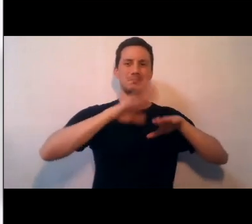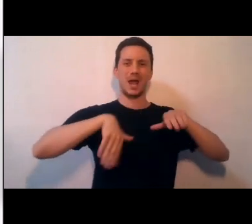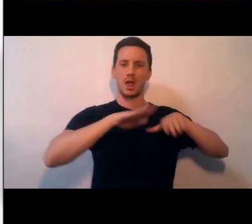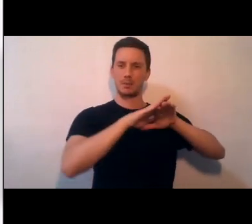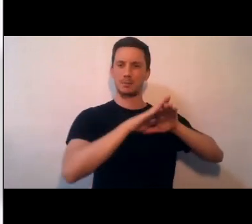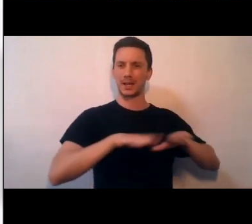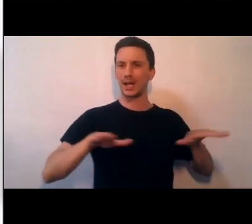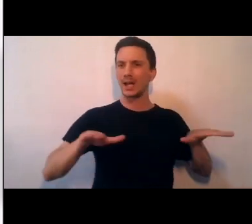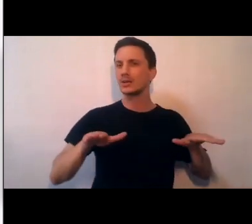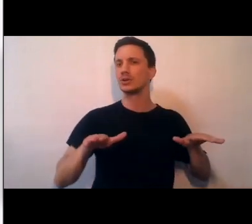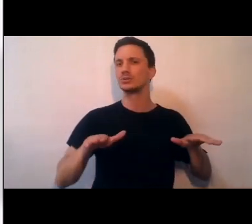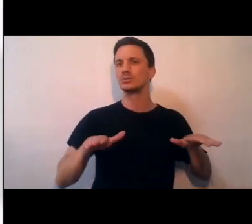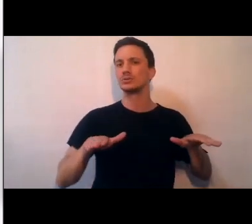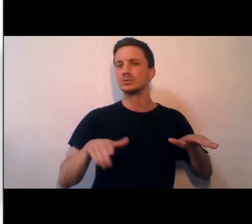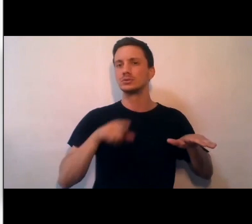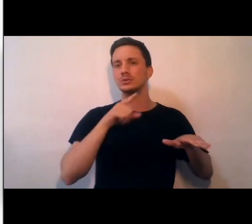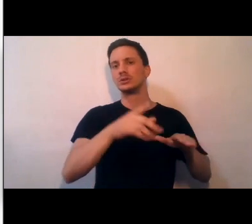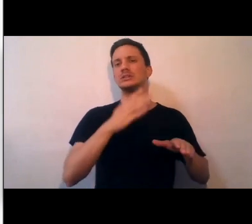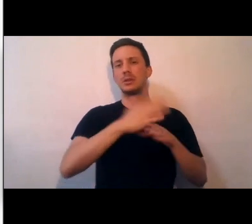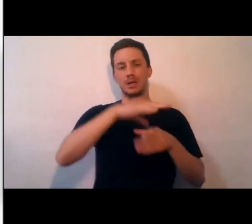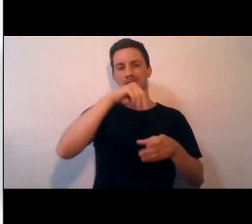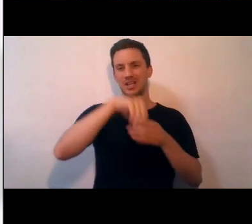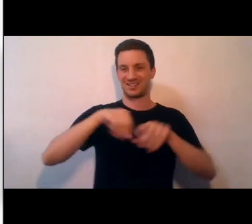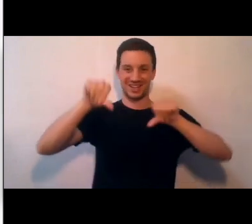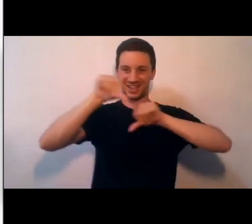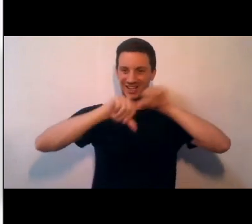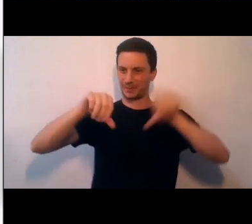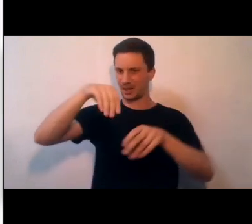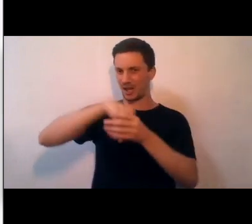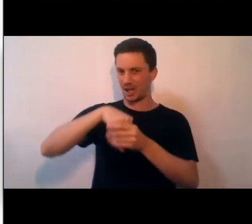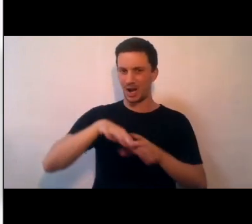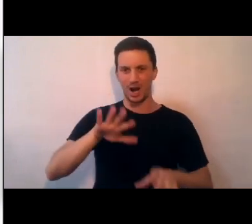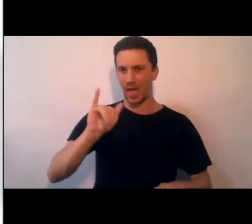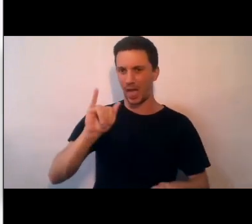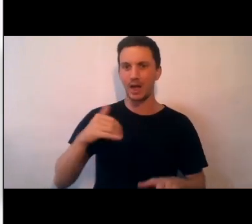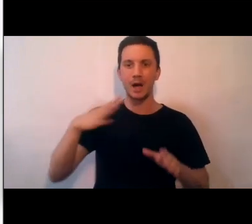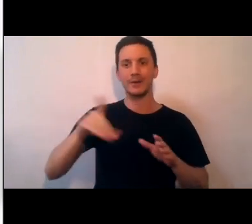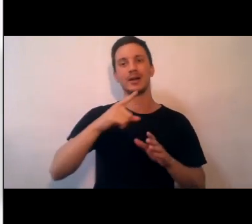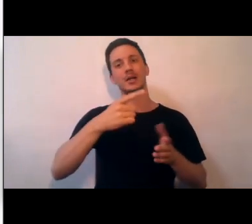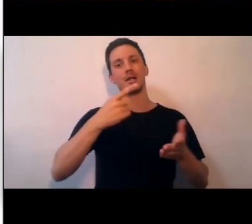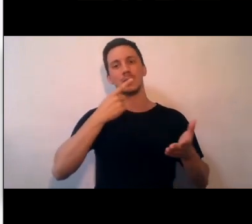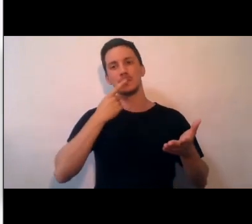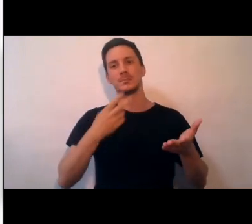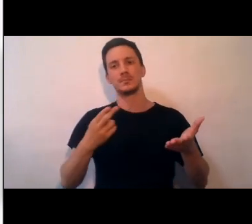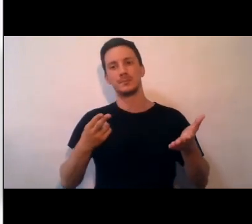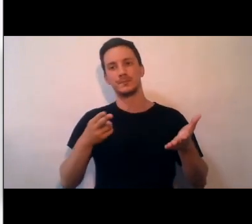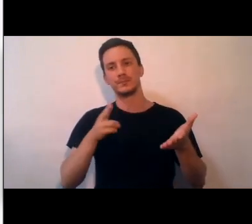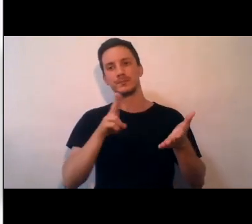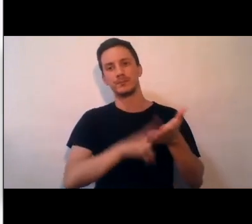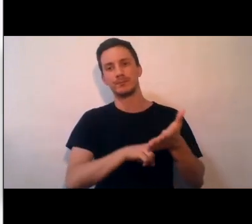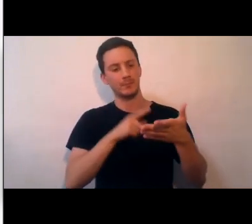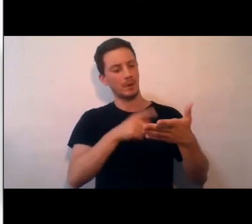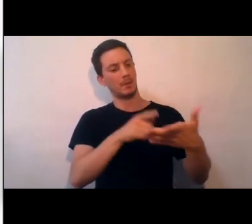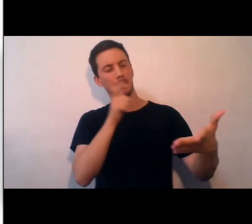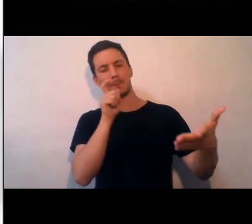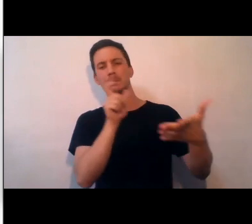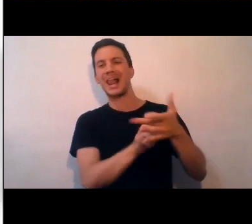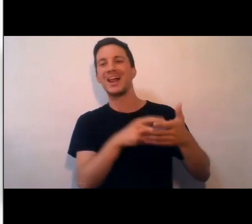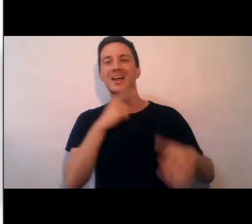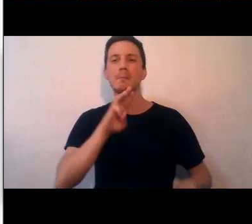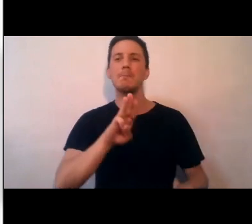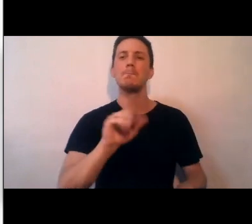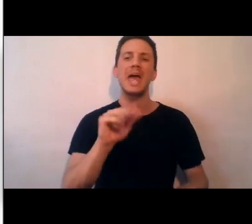Sí, casi siempre es químico, ¿eh? Aunque a ti te ponga la palabra pediátrico,